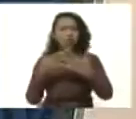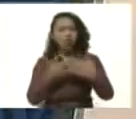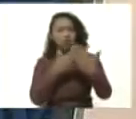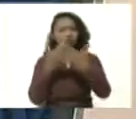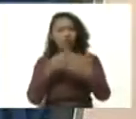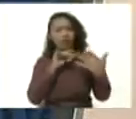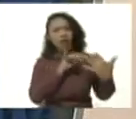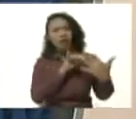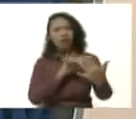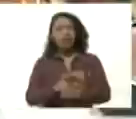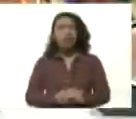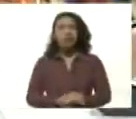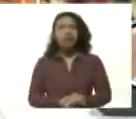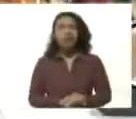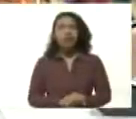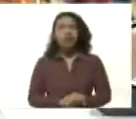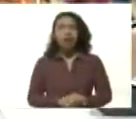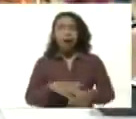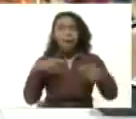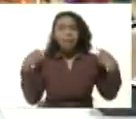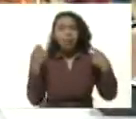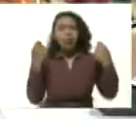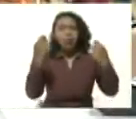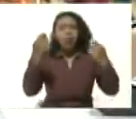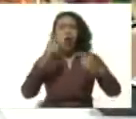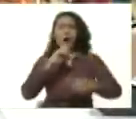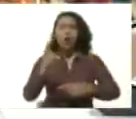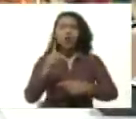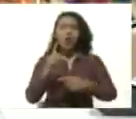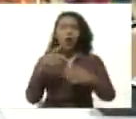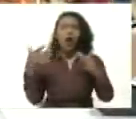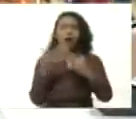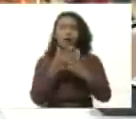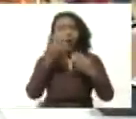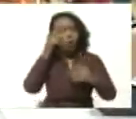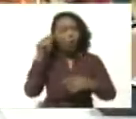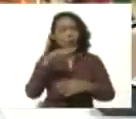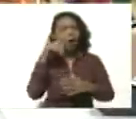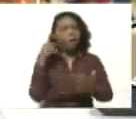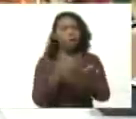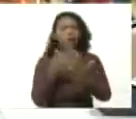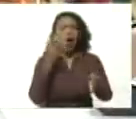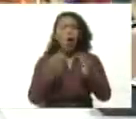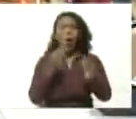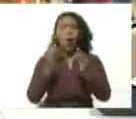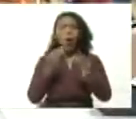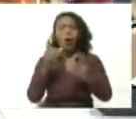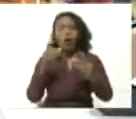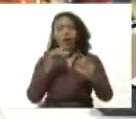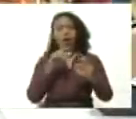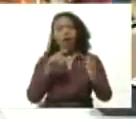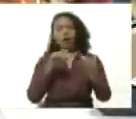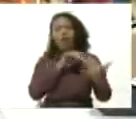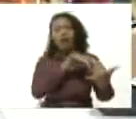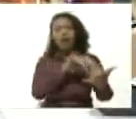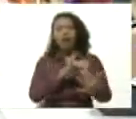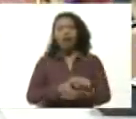guerra. Promueven odios entre los pueblos para justificar una guerra. Y